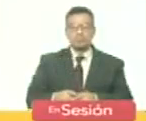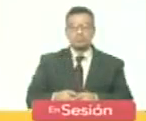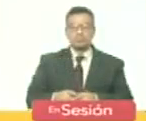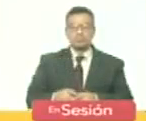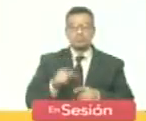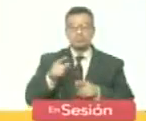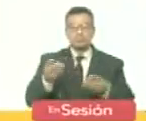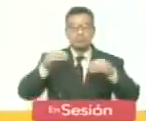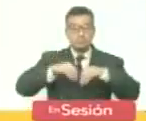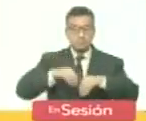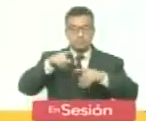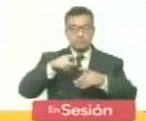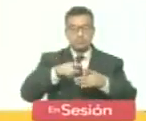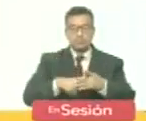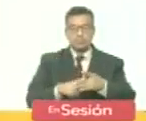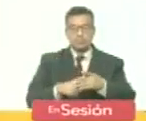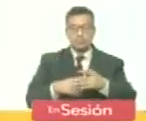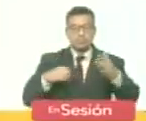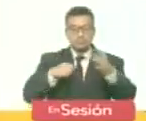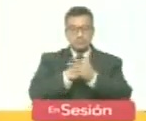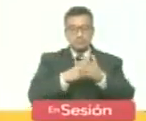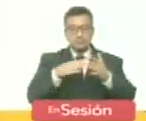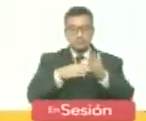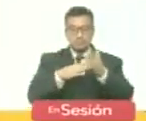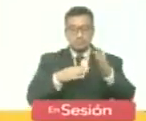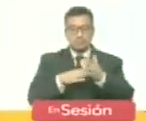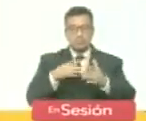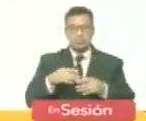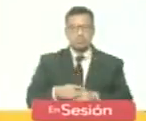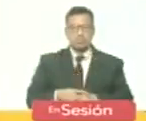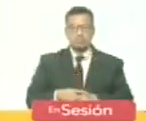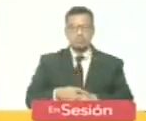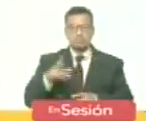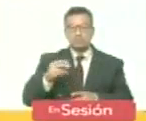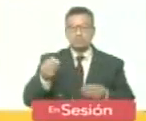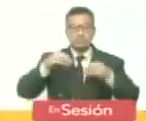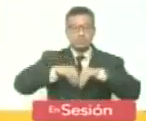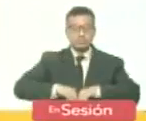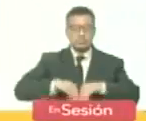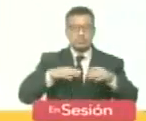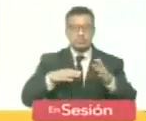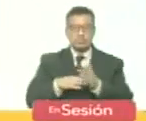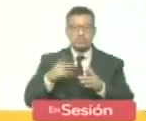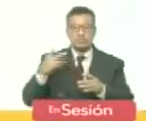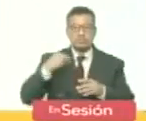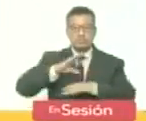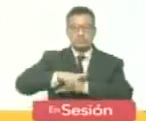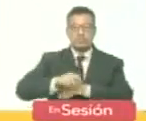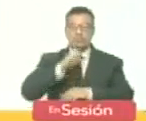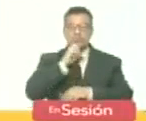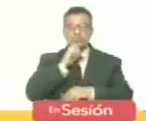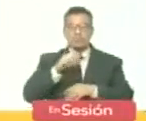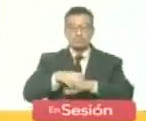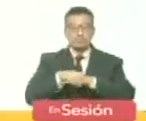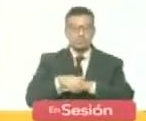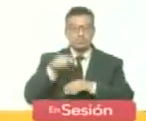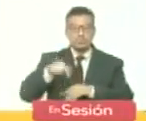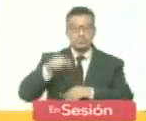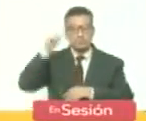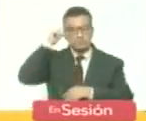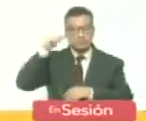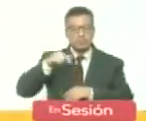no están de acuerdo con bloqueo, ahorita. Que ellos no están de acuerdo con que los roben el oro de Inglaterra, ahorita.